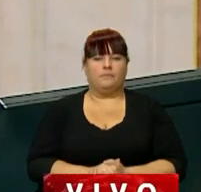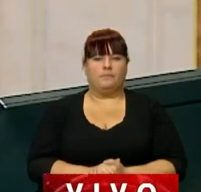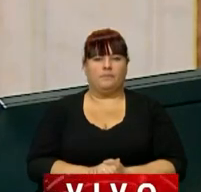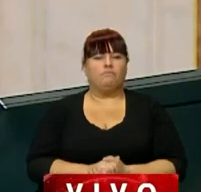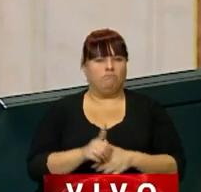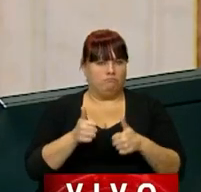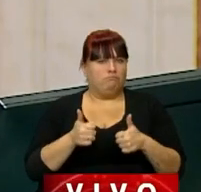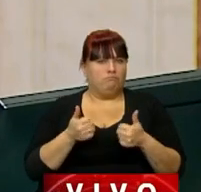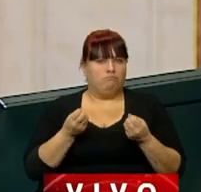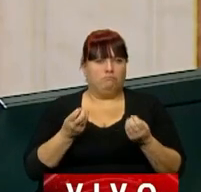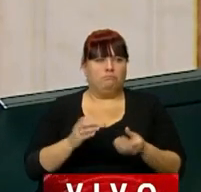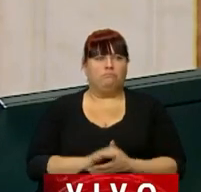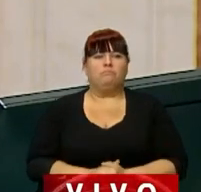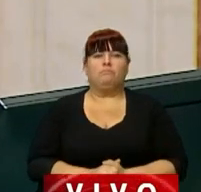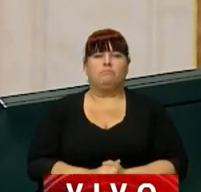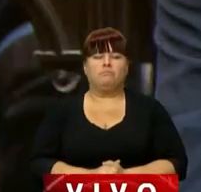perfecto